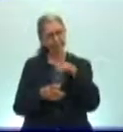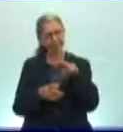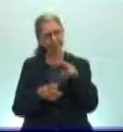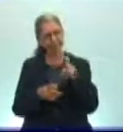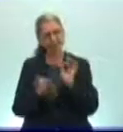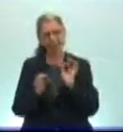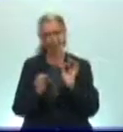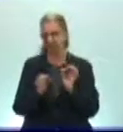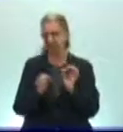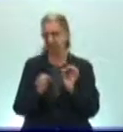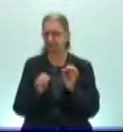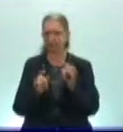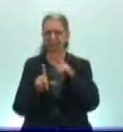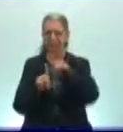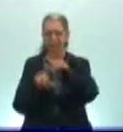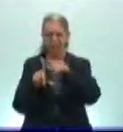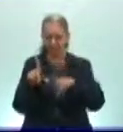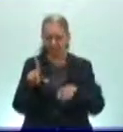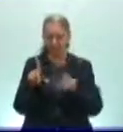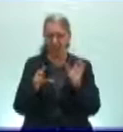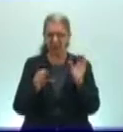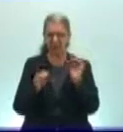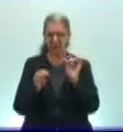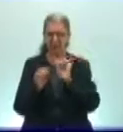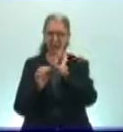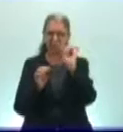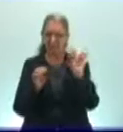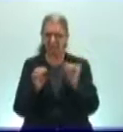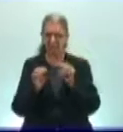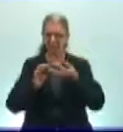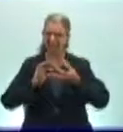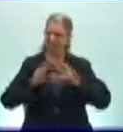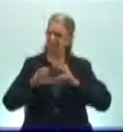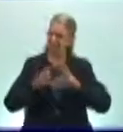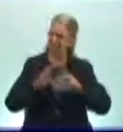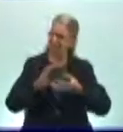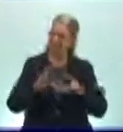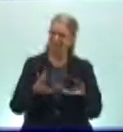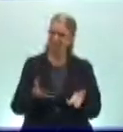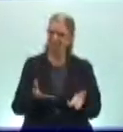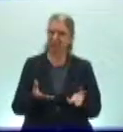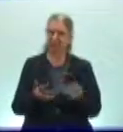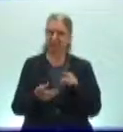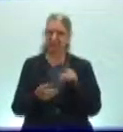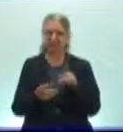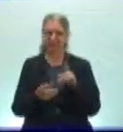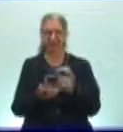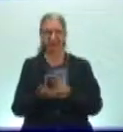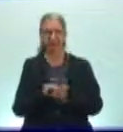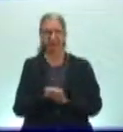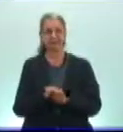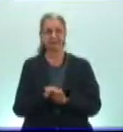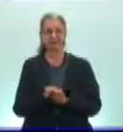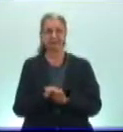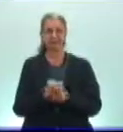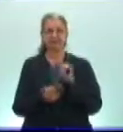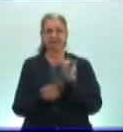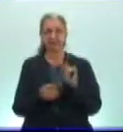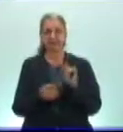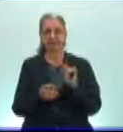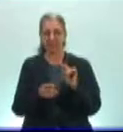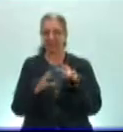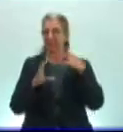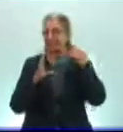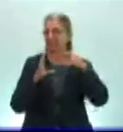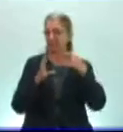métrica no es posible o es muy complicado medir la longitud de una circunferencia? En el video